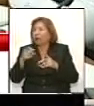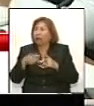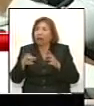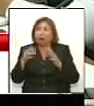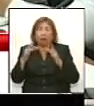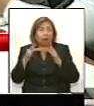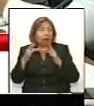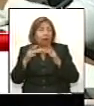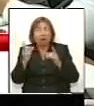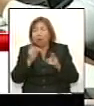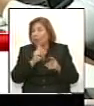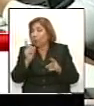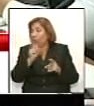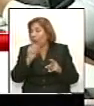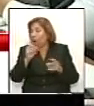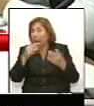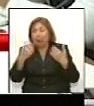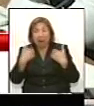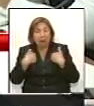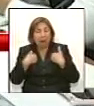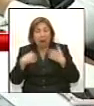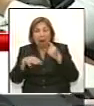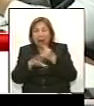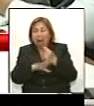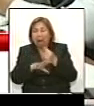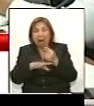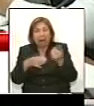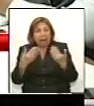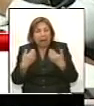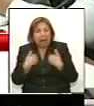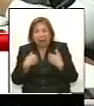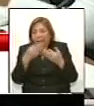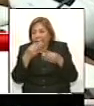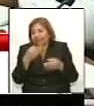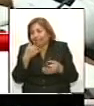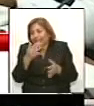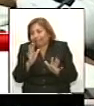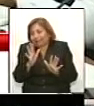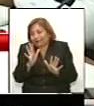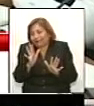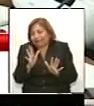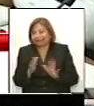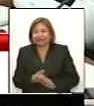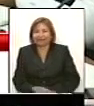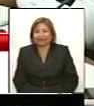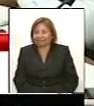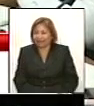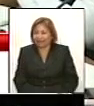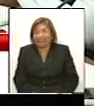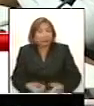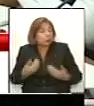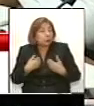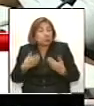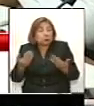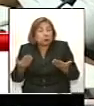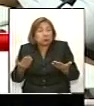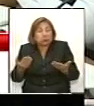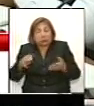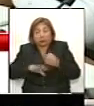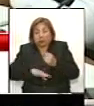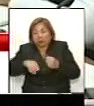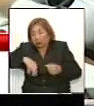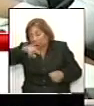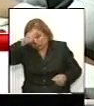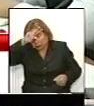que no tienen una base, llamémoslo así, disculpen que sea tan, ¿no?, que tienen una base acá en el